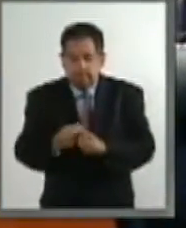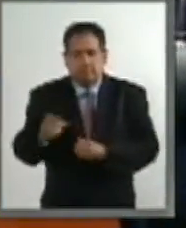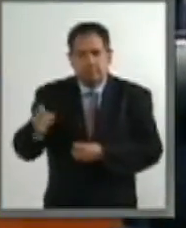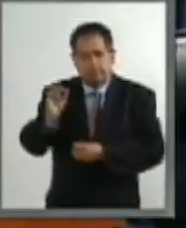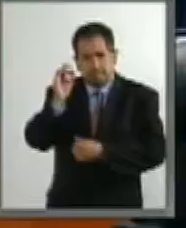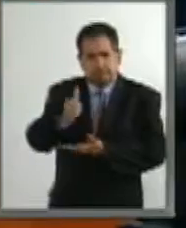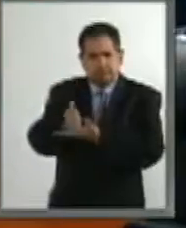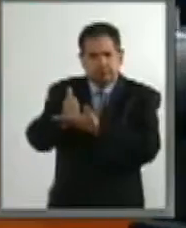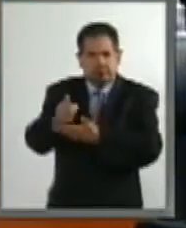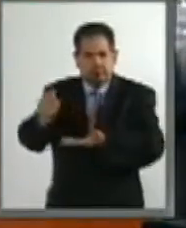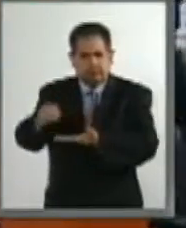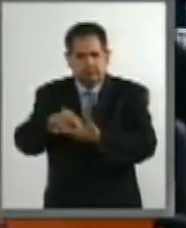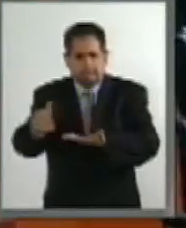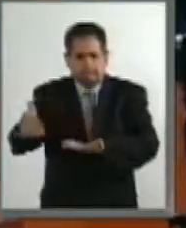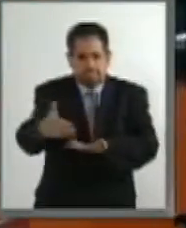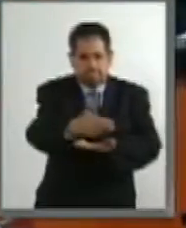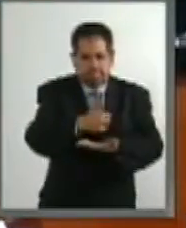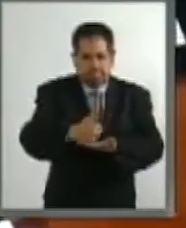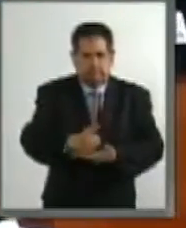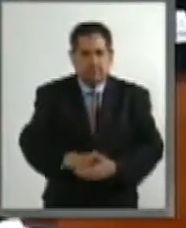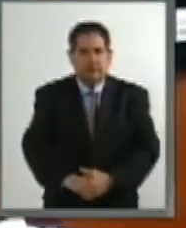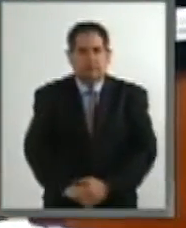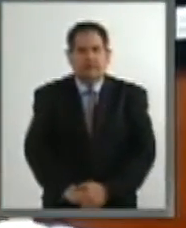ahora sí senadora gracias